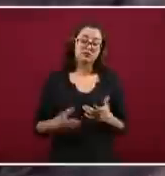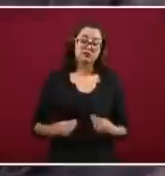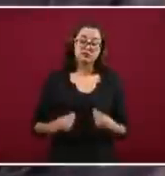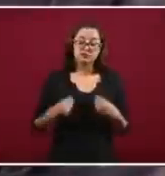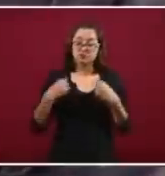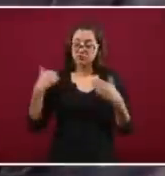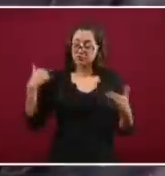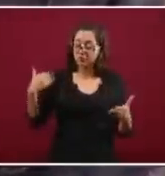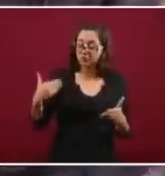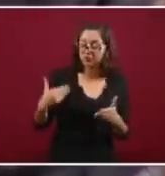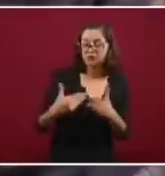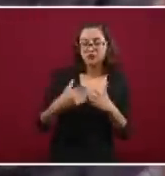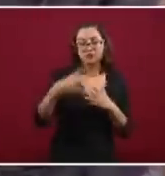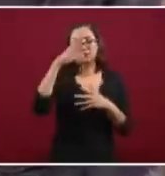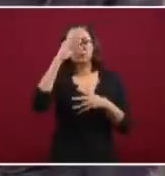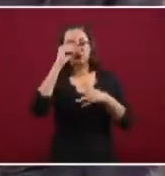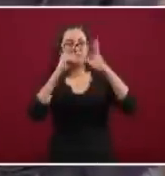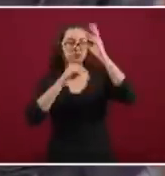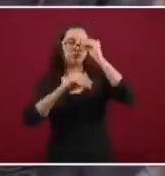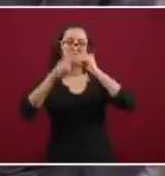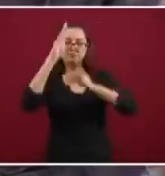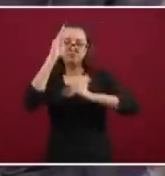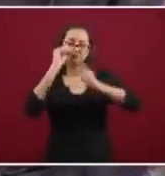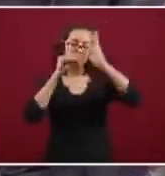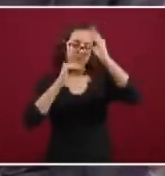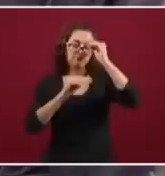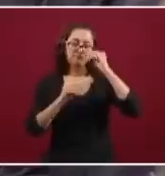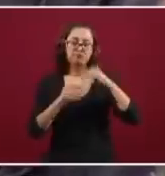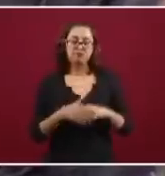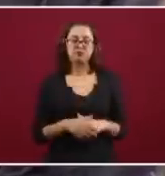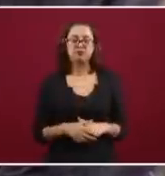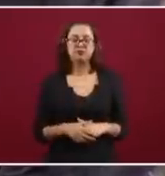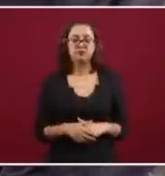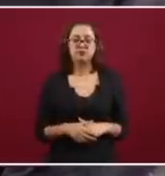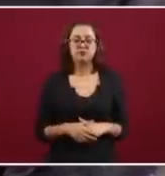oposición se aprende eso, de